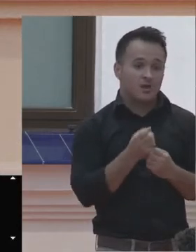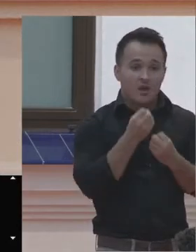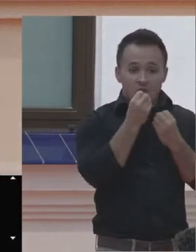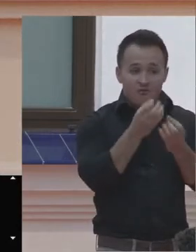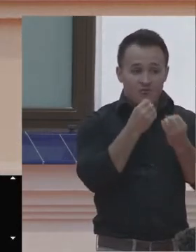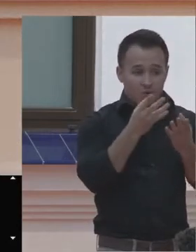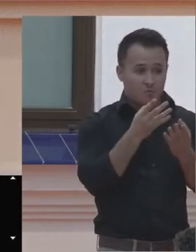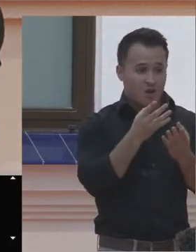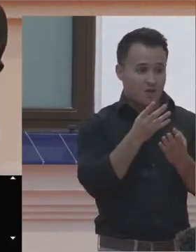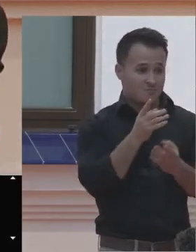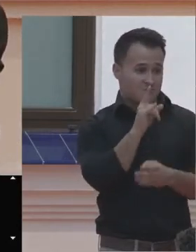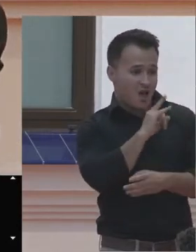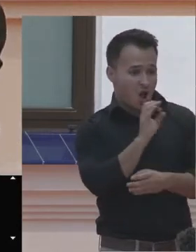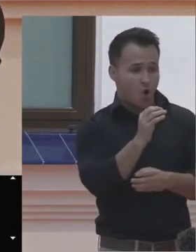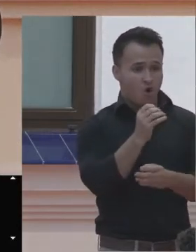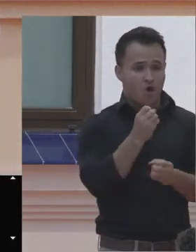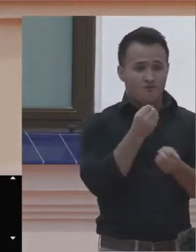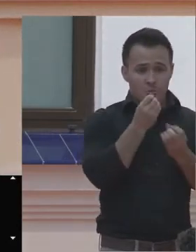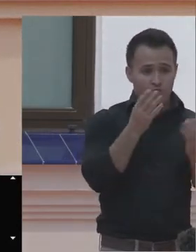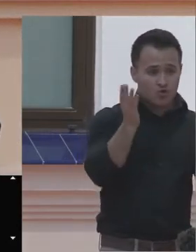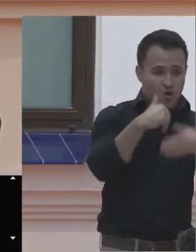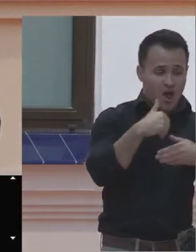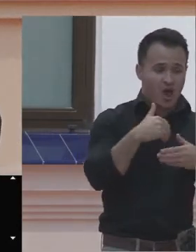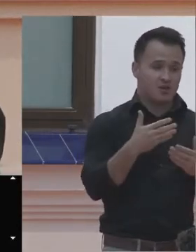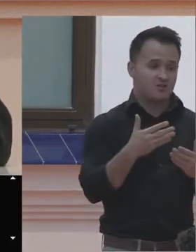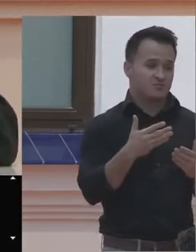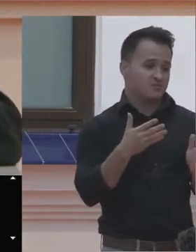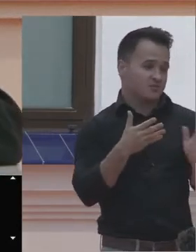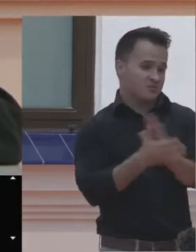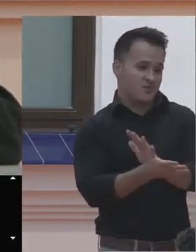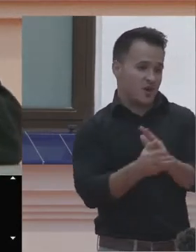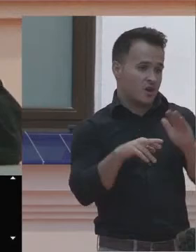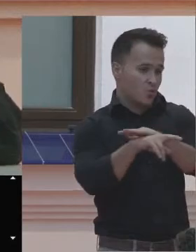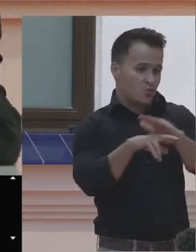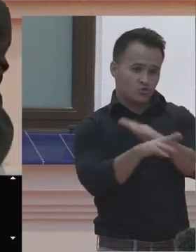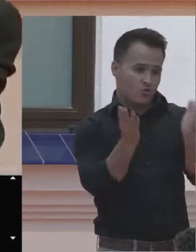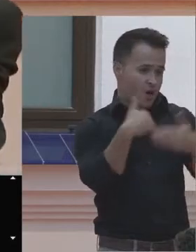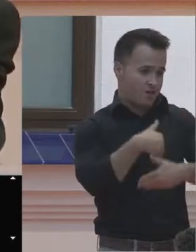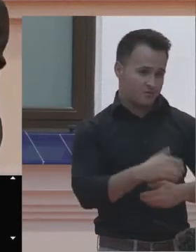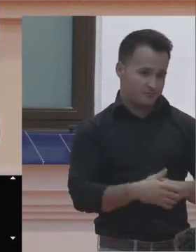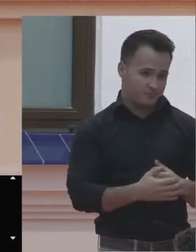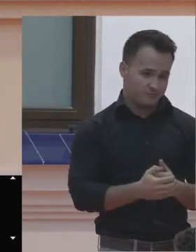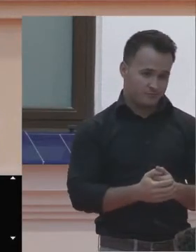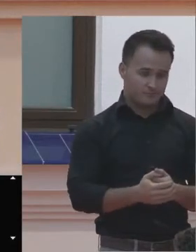desinformado es exactamente lo mismo que no tener derechos.